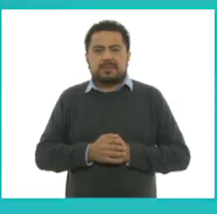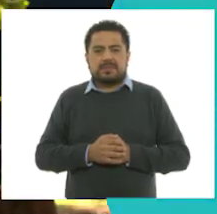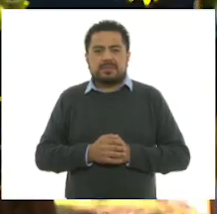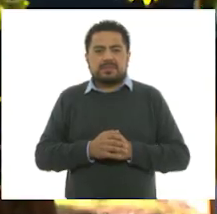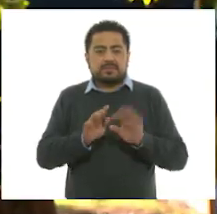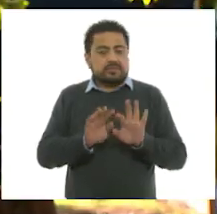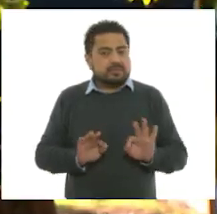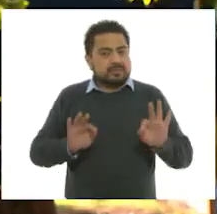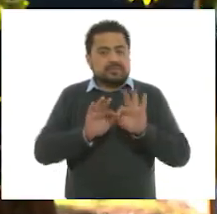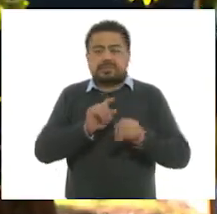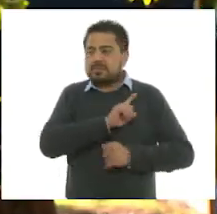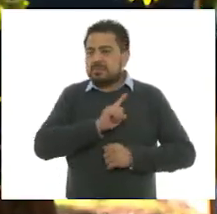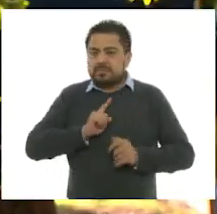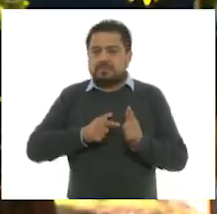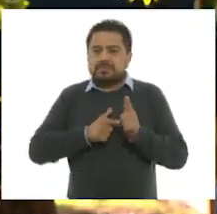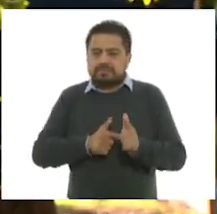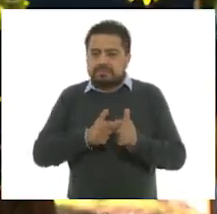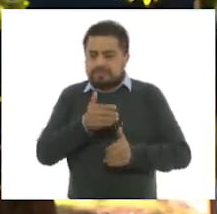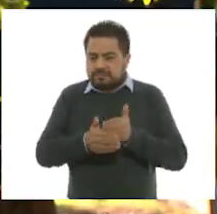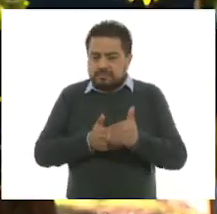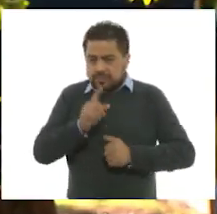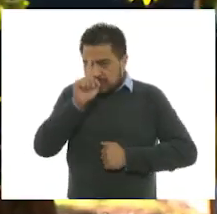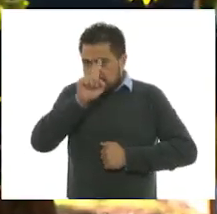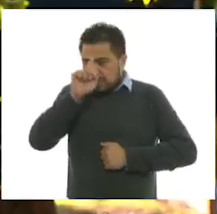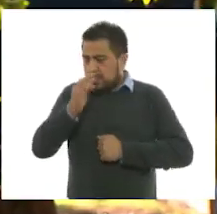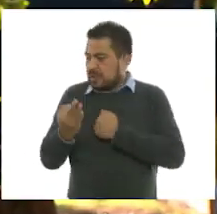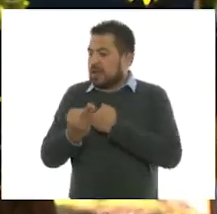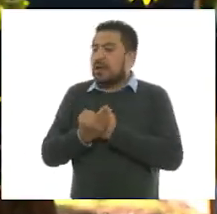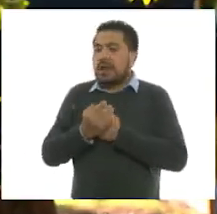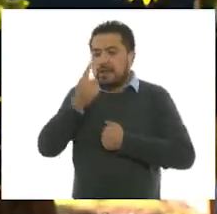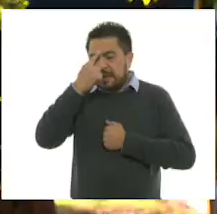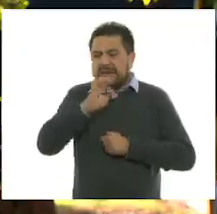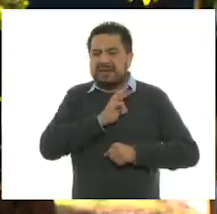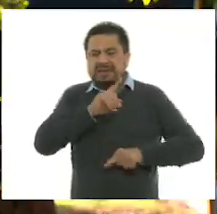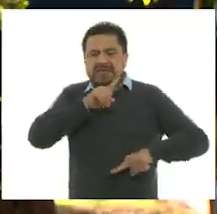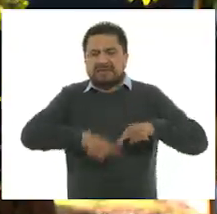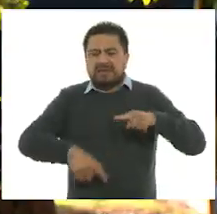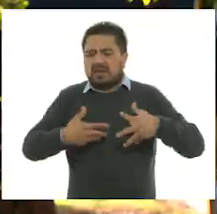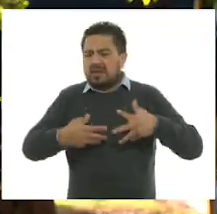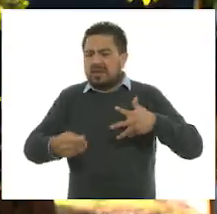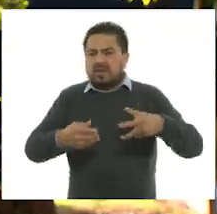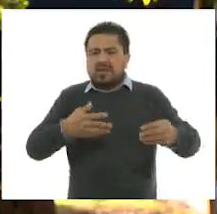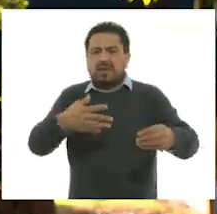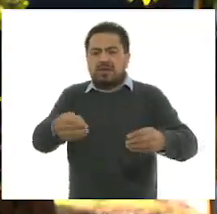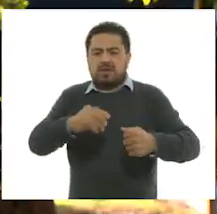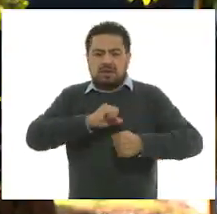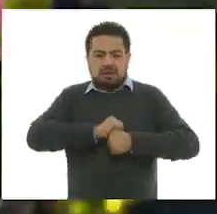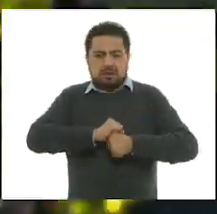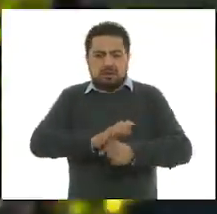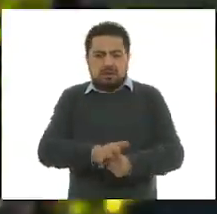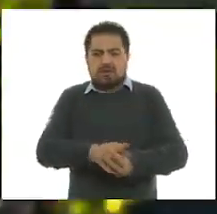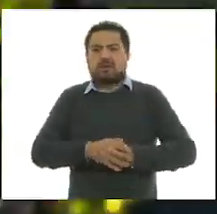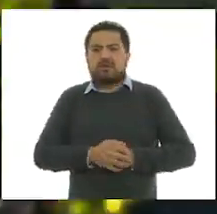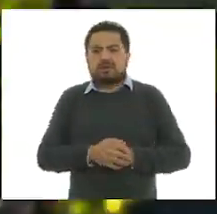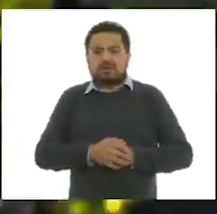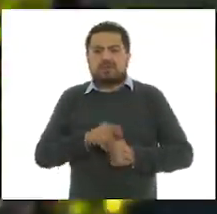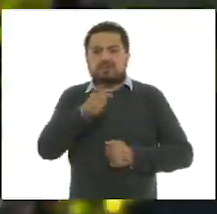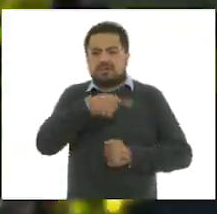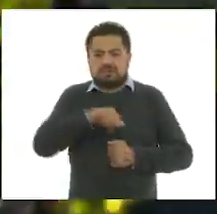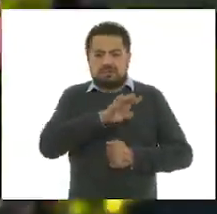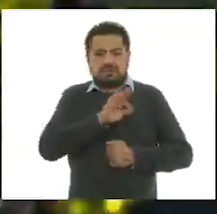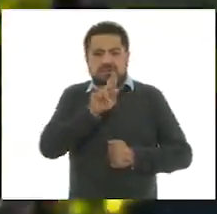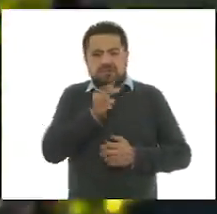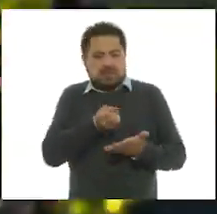Es muy importante continuar con las recomendaciones para evitar contagios de COVID. Trata de